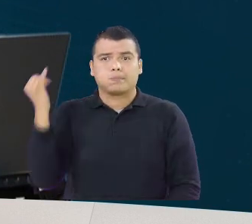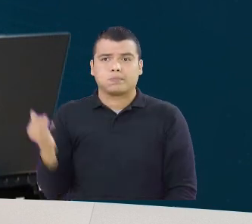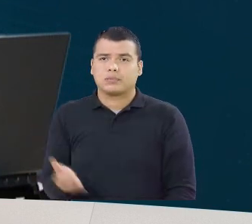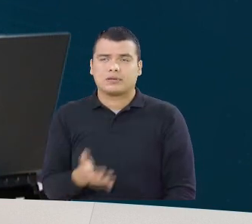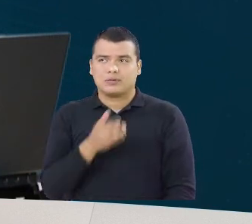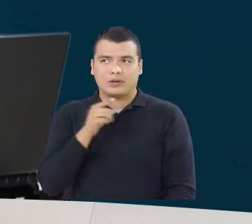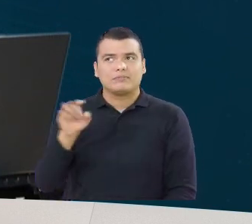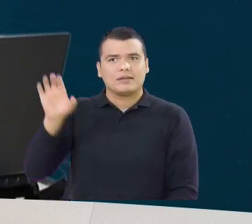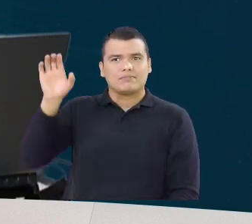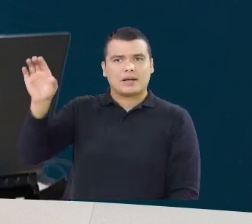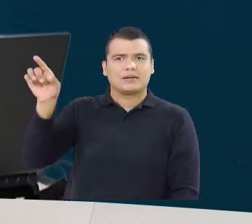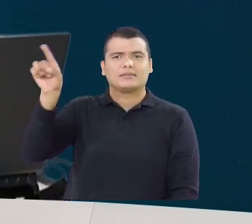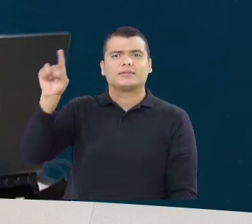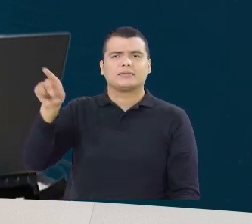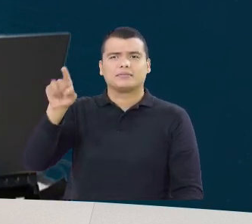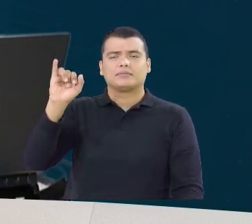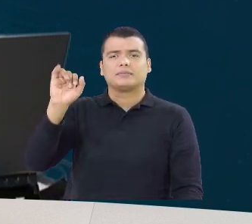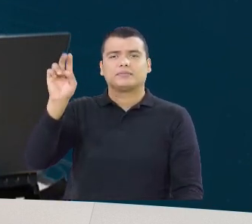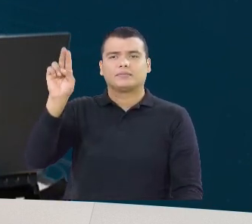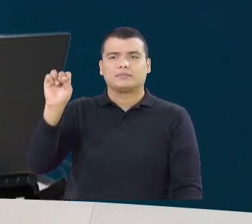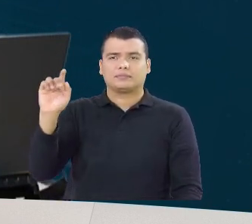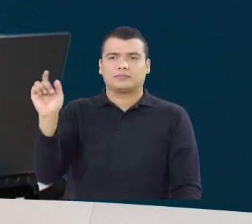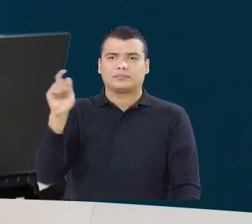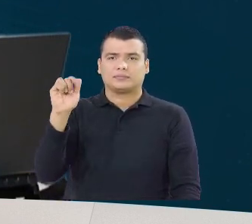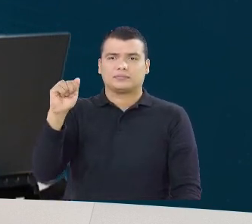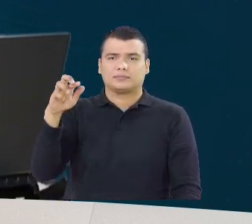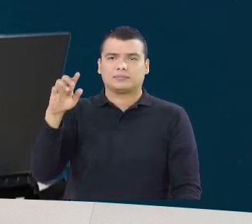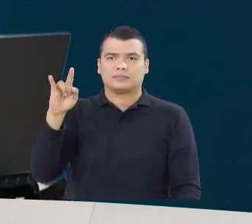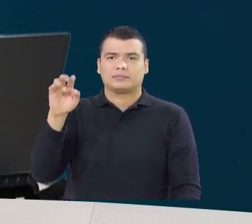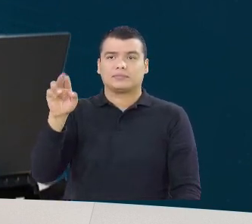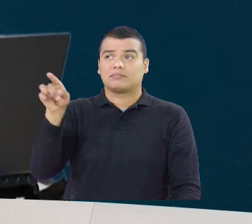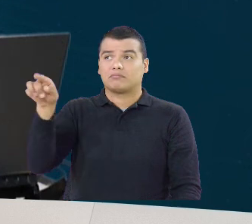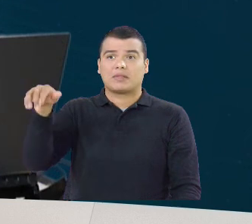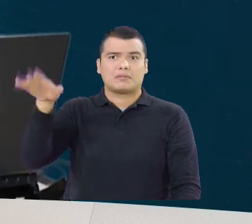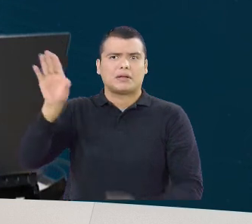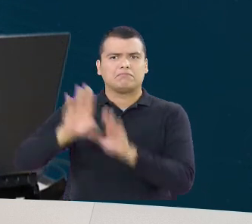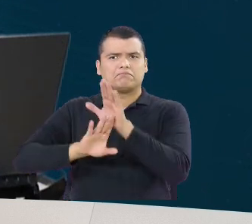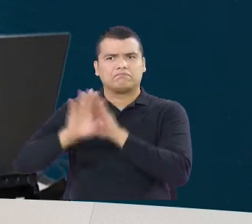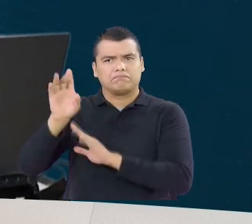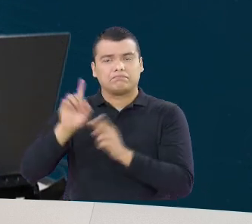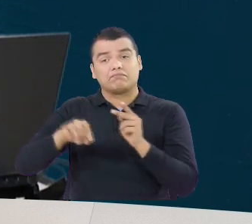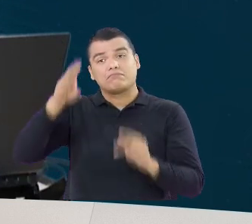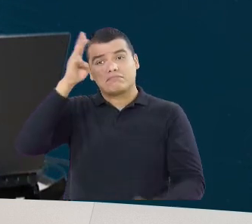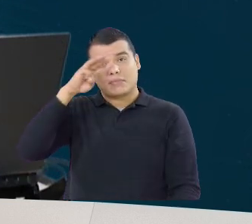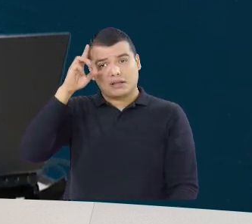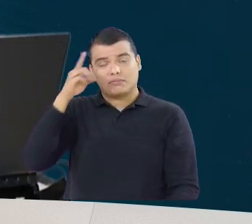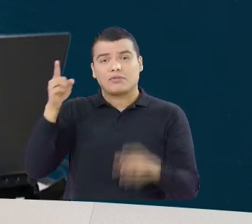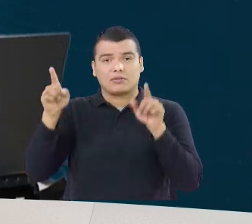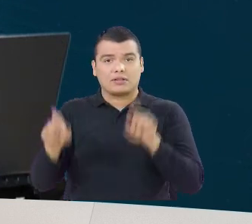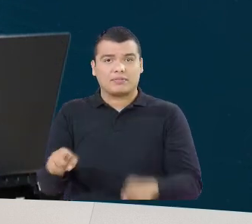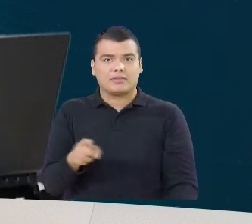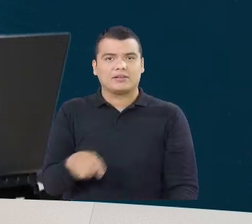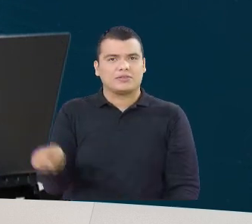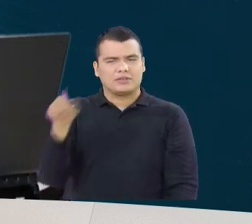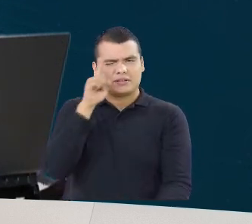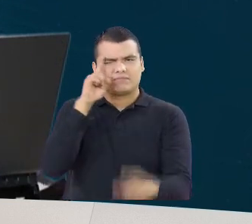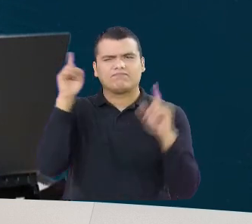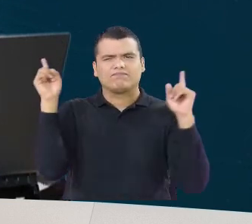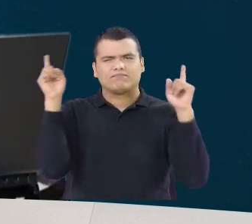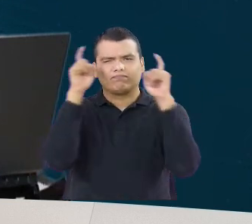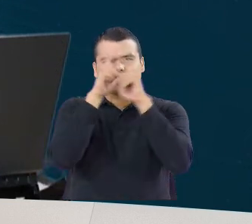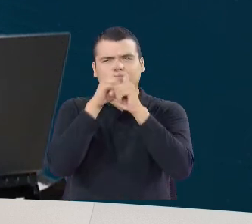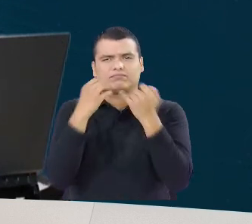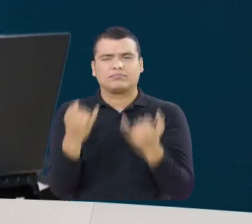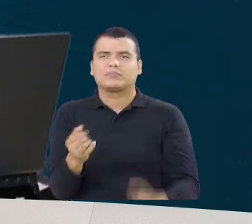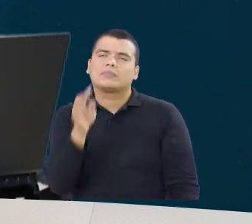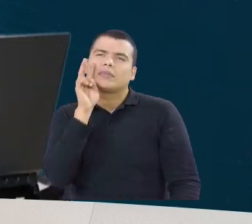Singapur, con el mismo México. Entonces, ahí les dejo la inquietud para que miren estos